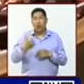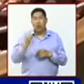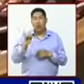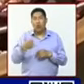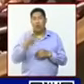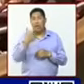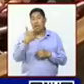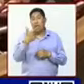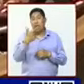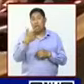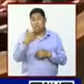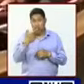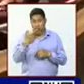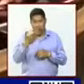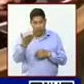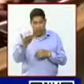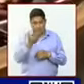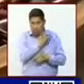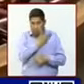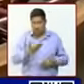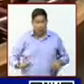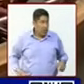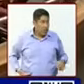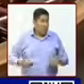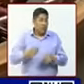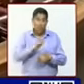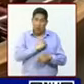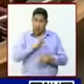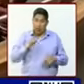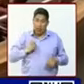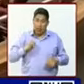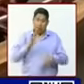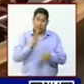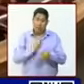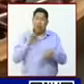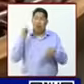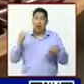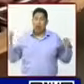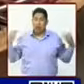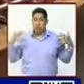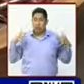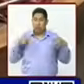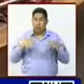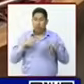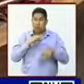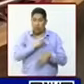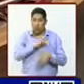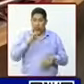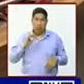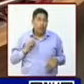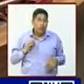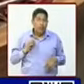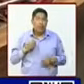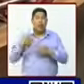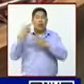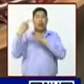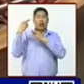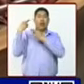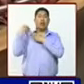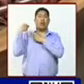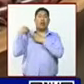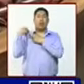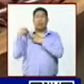el presidente nato de la Asamblea Legislativa ha convocado a una sesión plena para conformar una comisión que se debe encargar